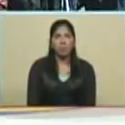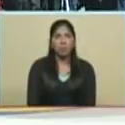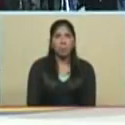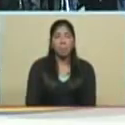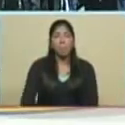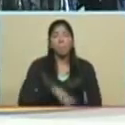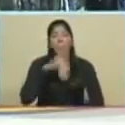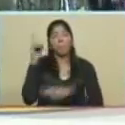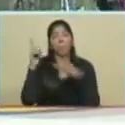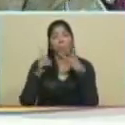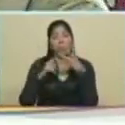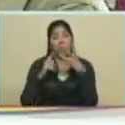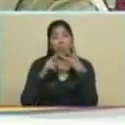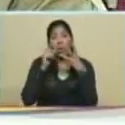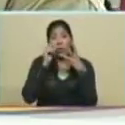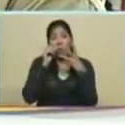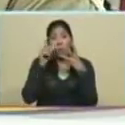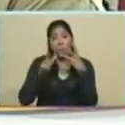Claudio Fermín se lanzó.